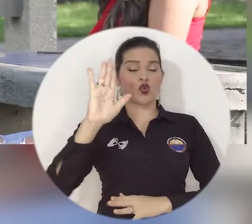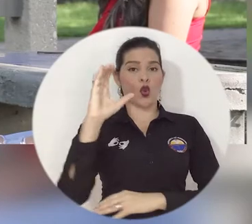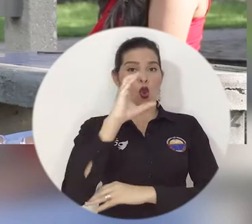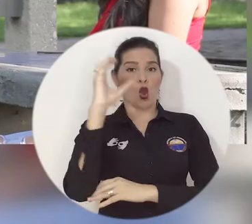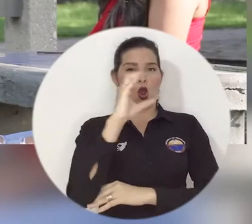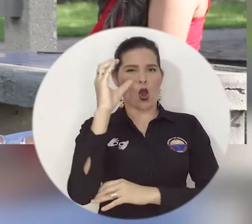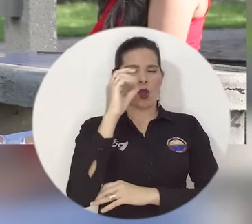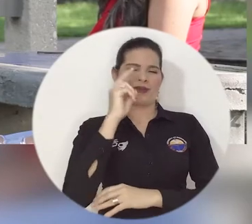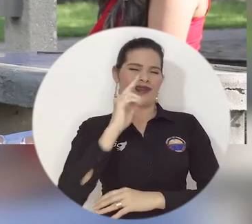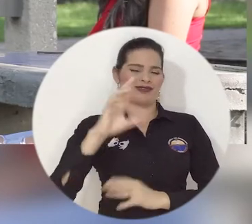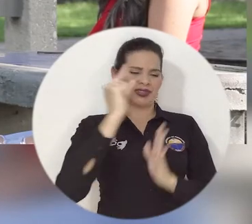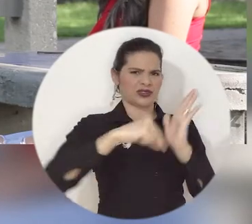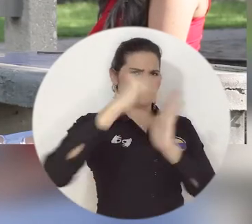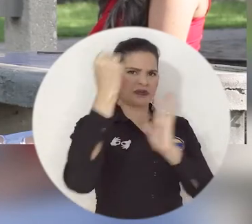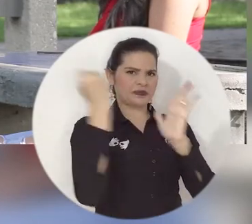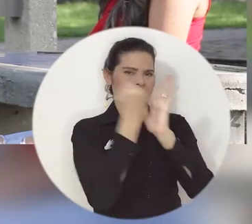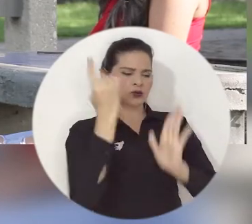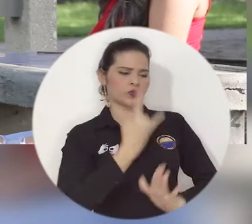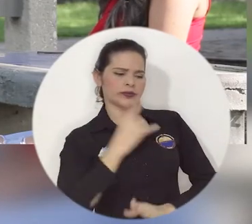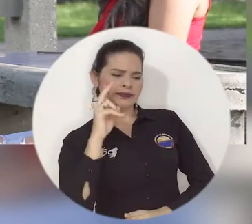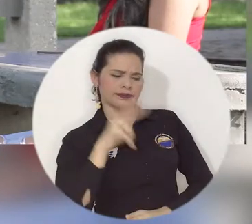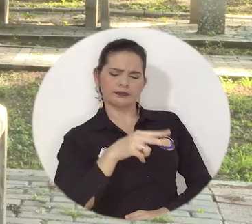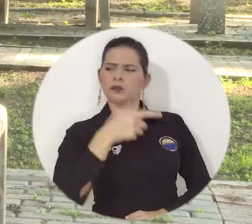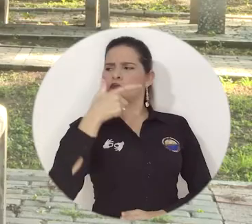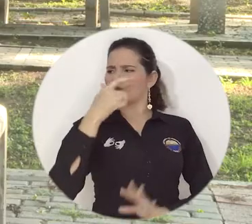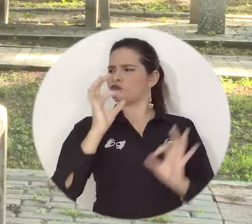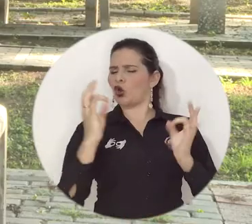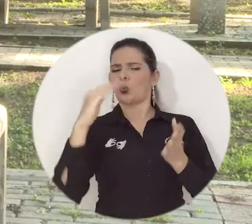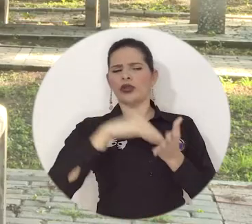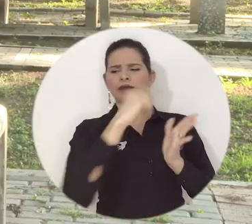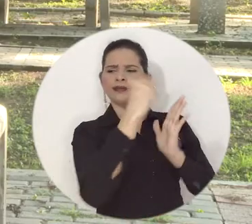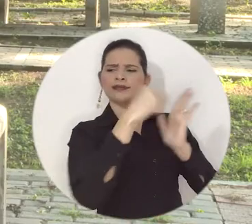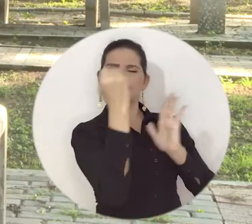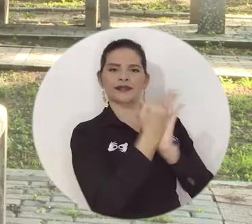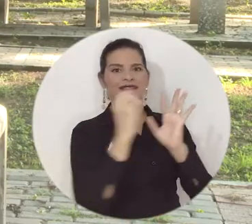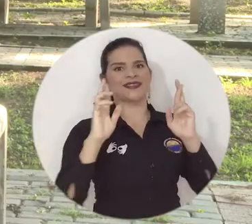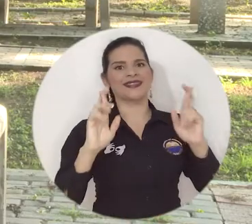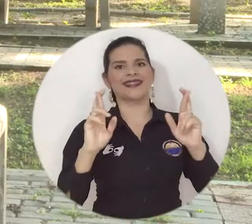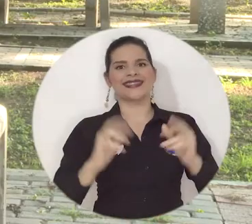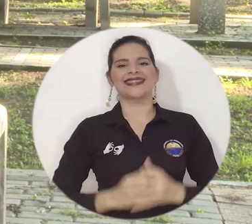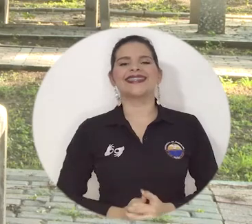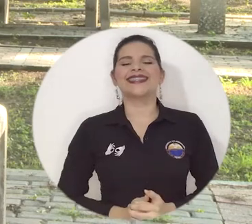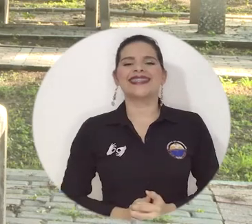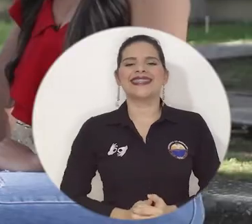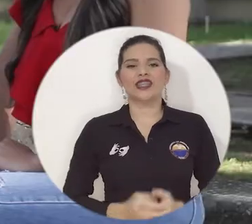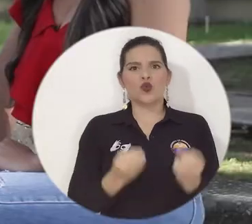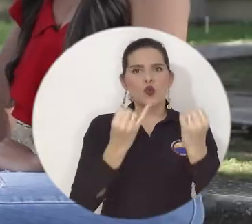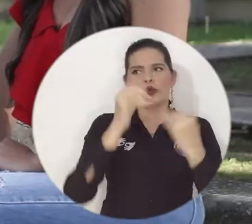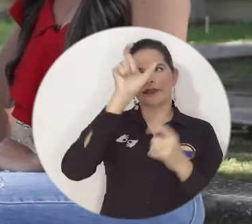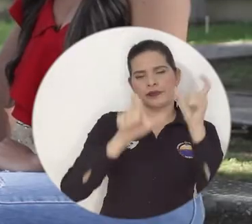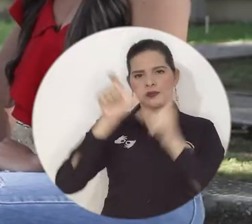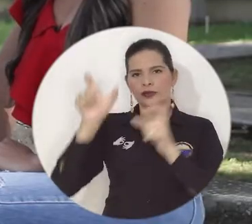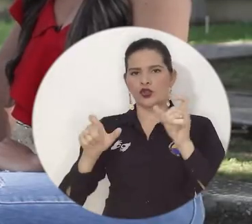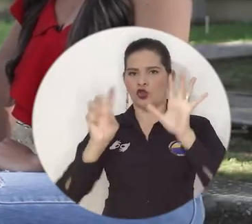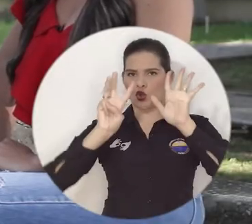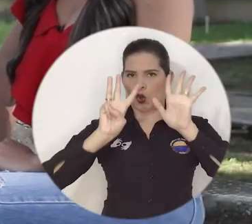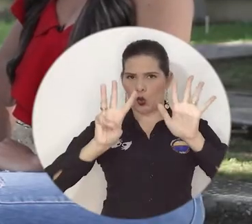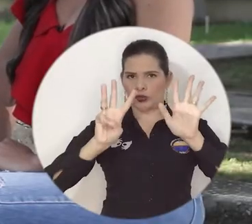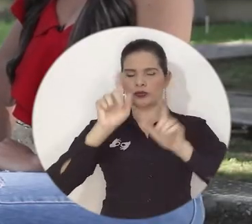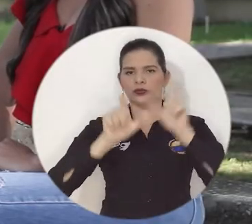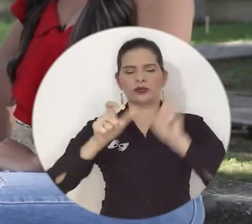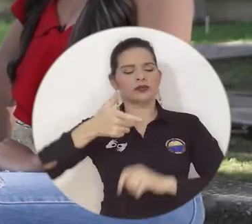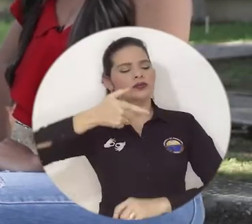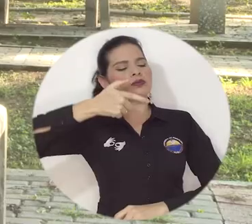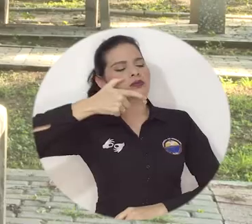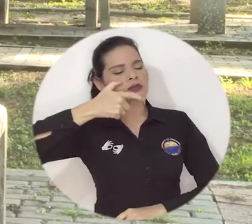con miras a lograr la renovación de su sello de calidad. De manera remota, una comisión de 8 pares académicos evaluarán de manera general a